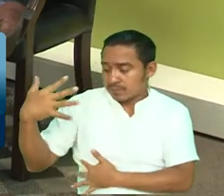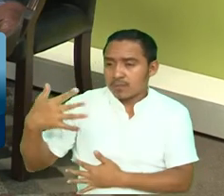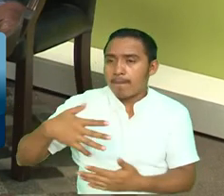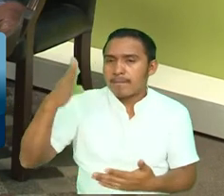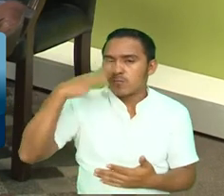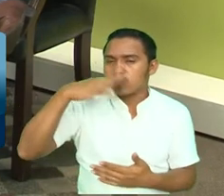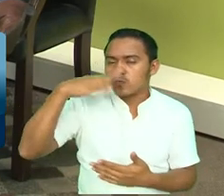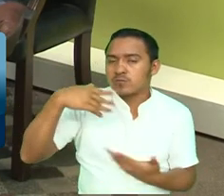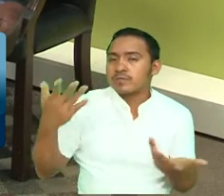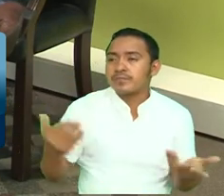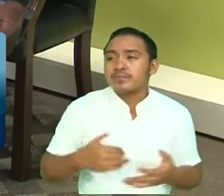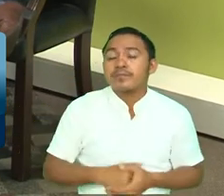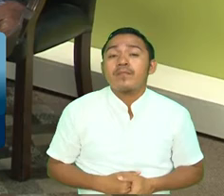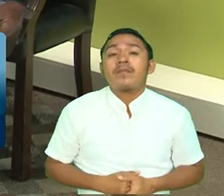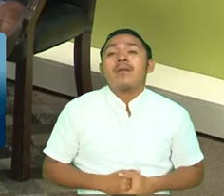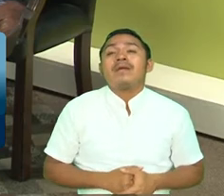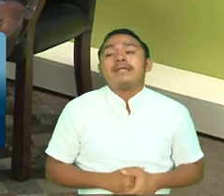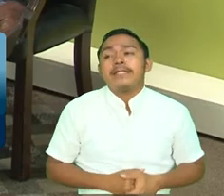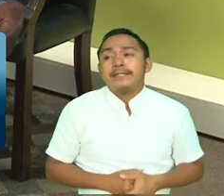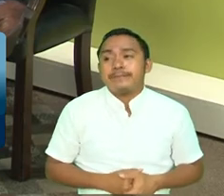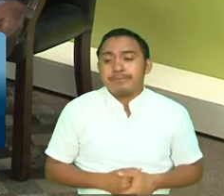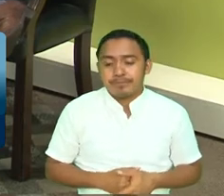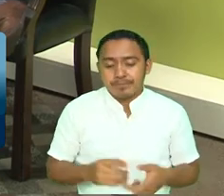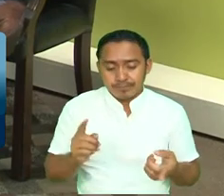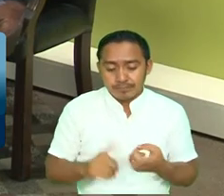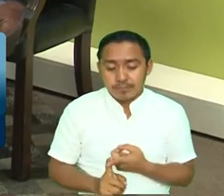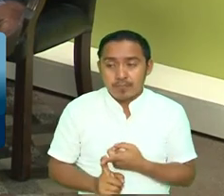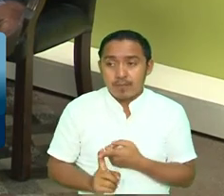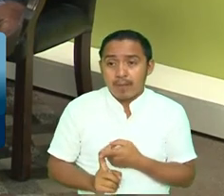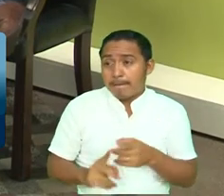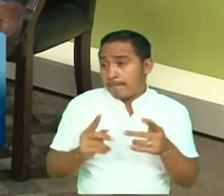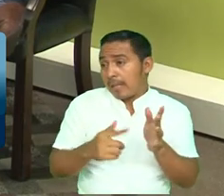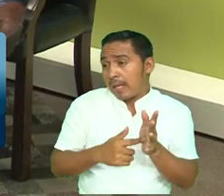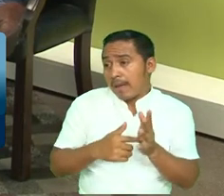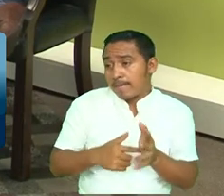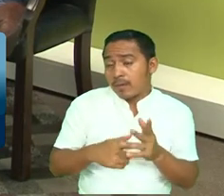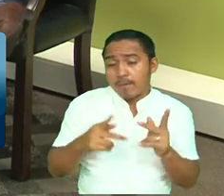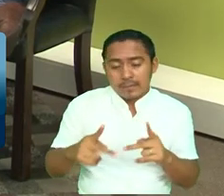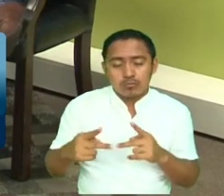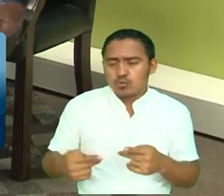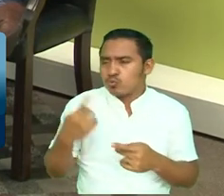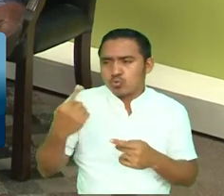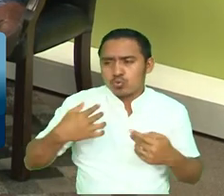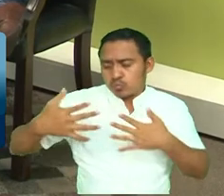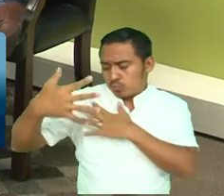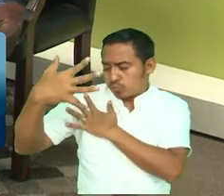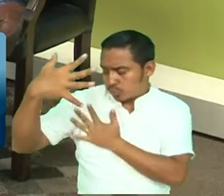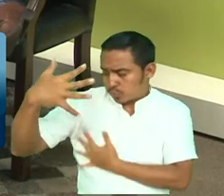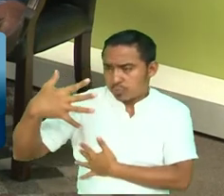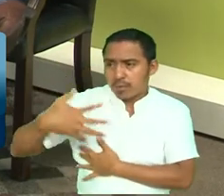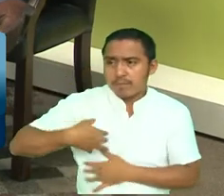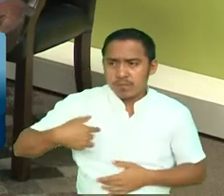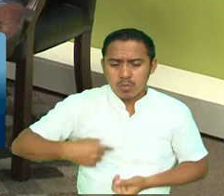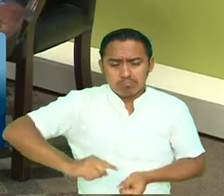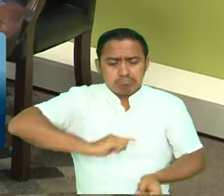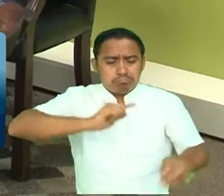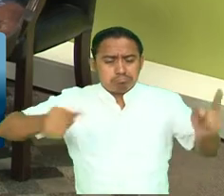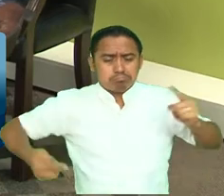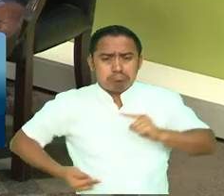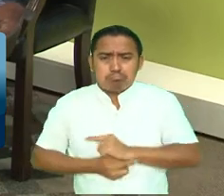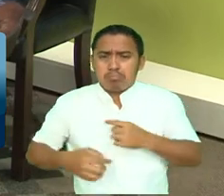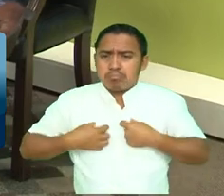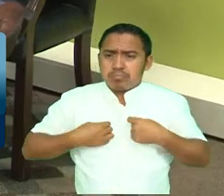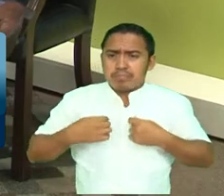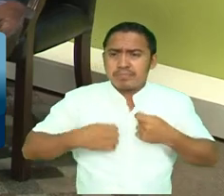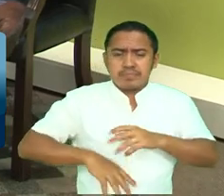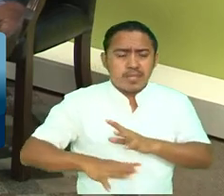mal olor, doctor? Entonces, tenemos lo que es la sudoración. Puede que una persona solo sude normal, ¿verdad? Se cambia la camisa, simplemente no se soluciona.